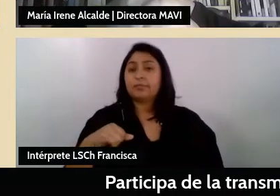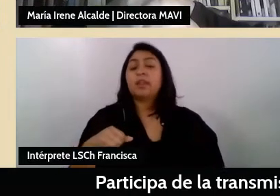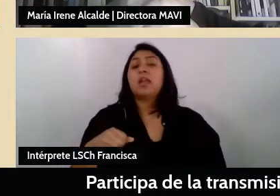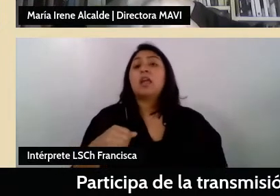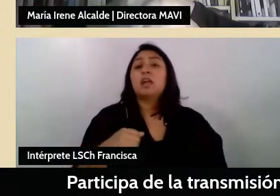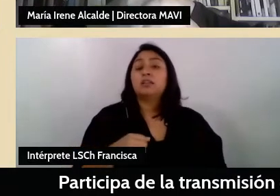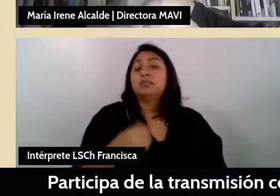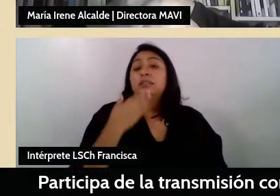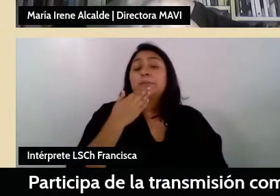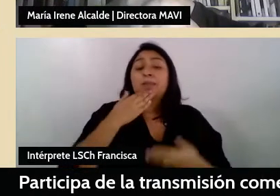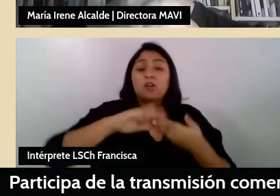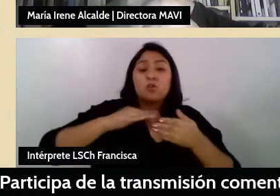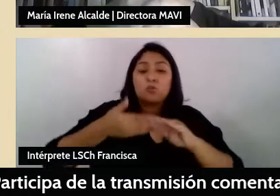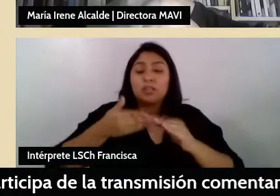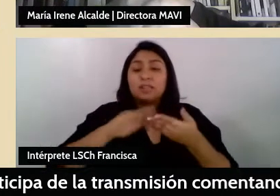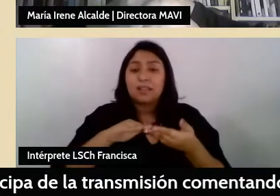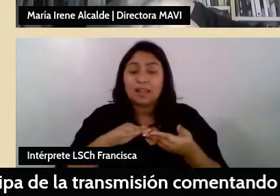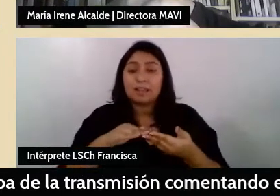María Irene.